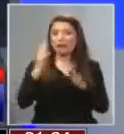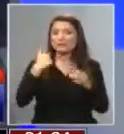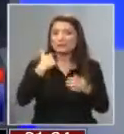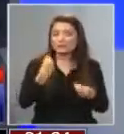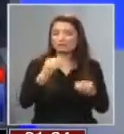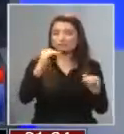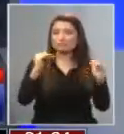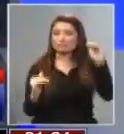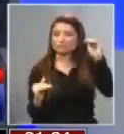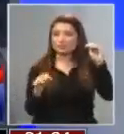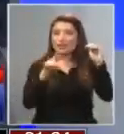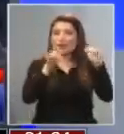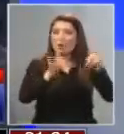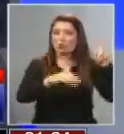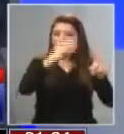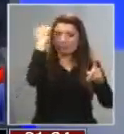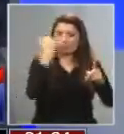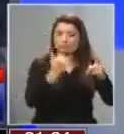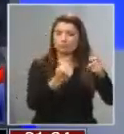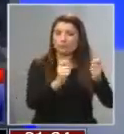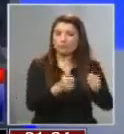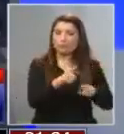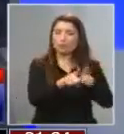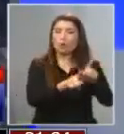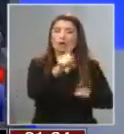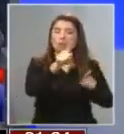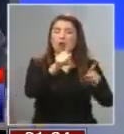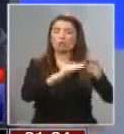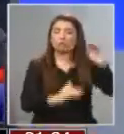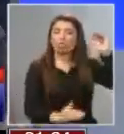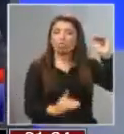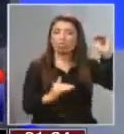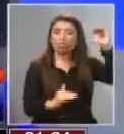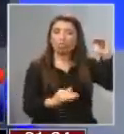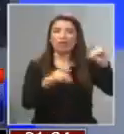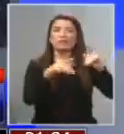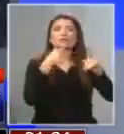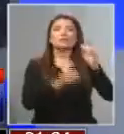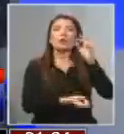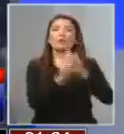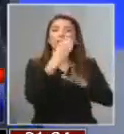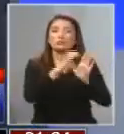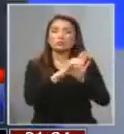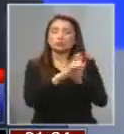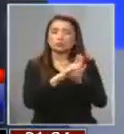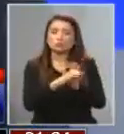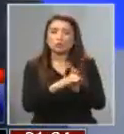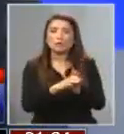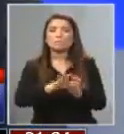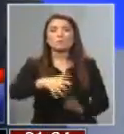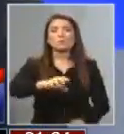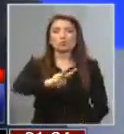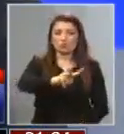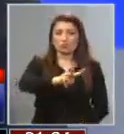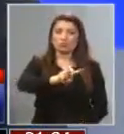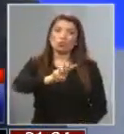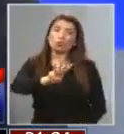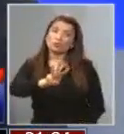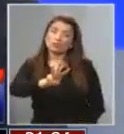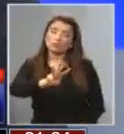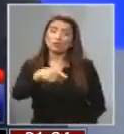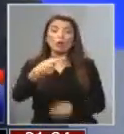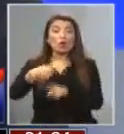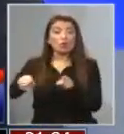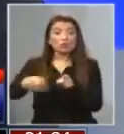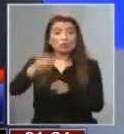a quienes tienen título de experto, ahí uno ve un desbalance brutal. Quienes están por la nueva Constitución son dos o tres, y el resto son todos